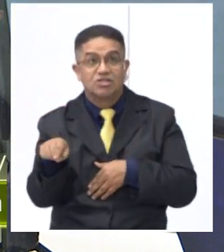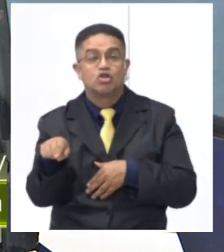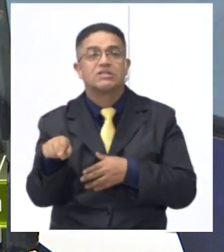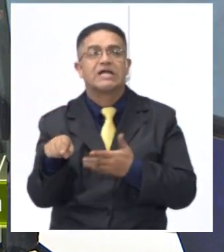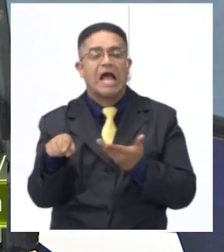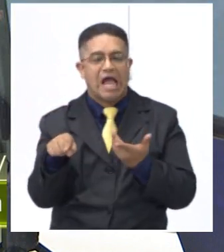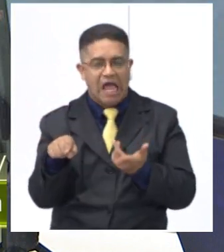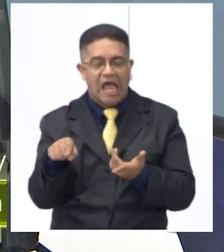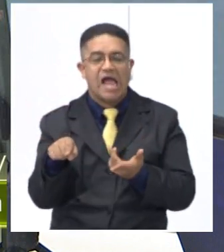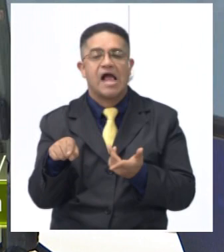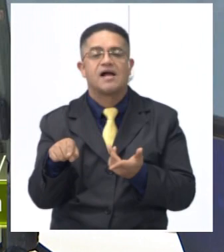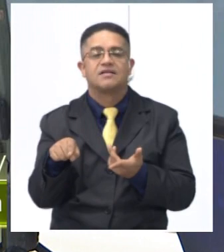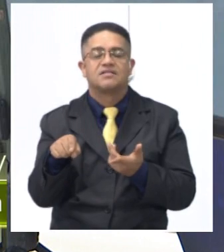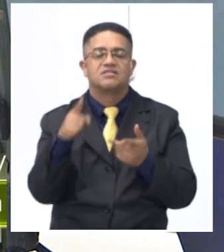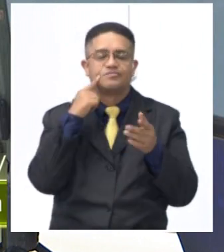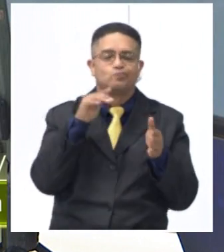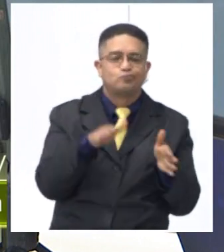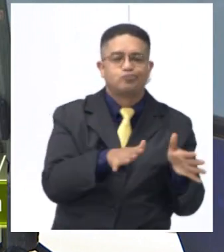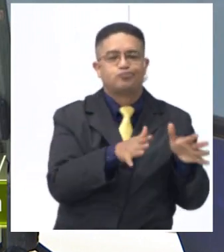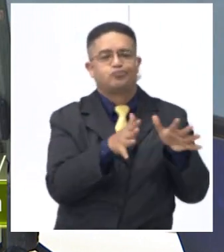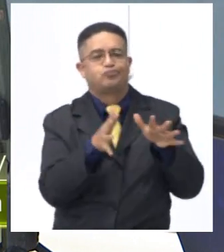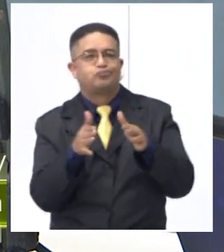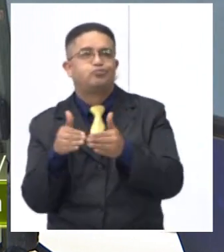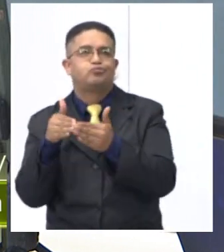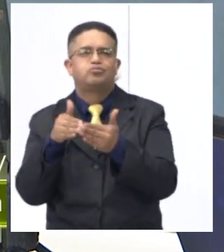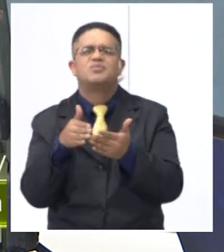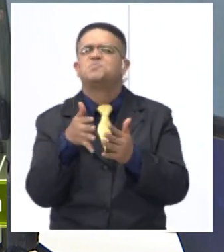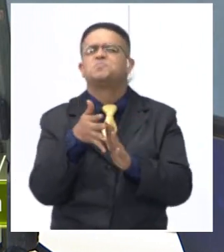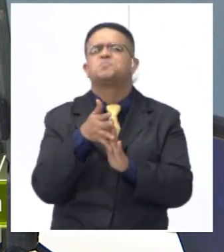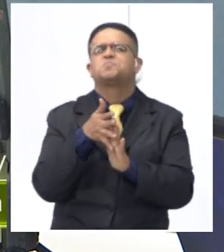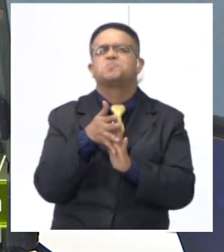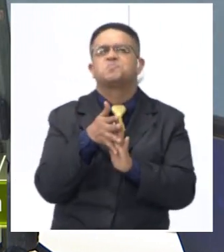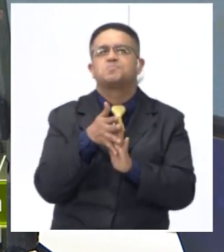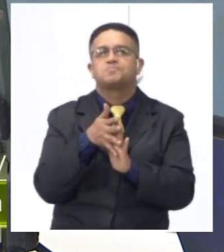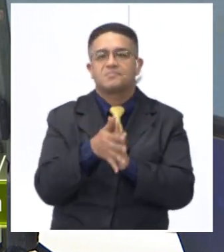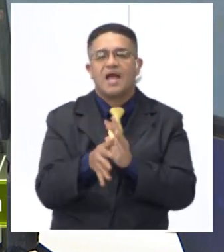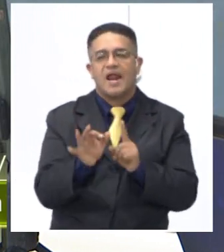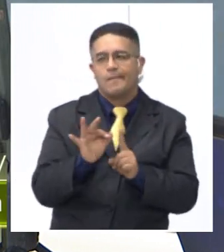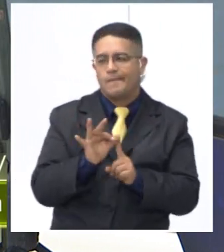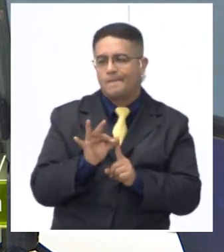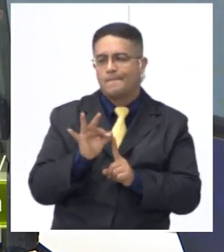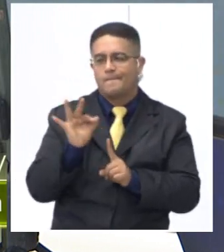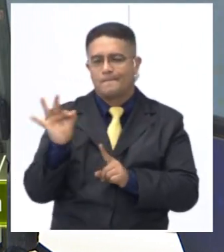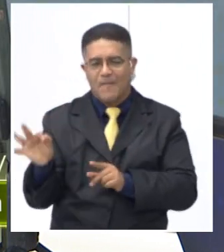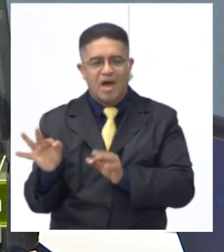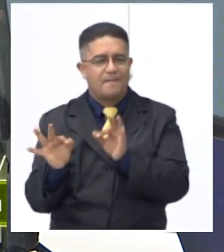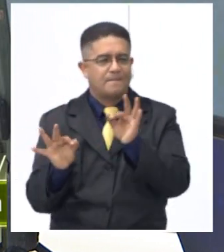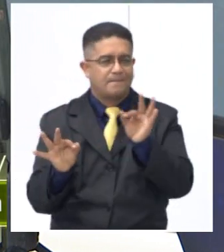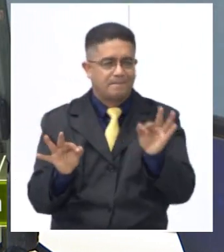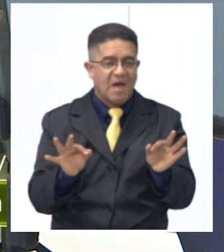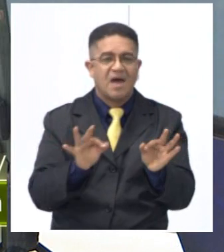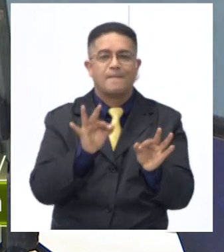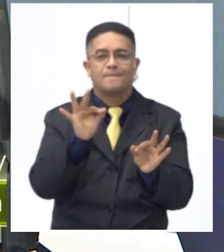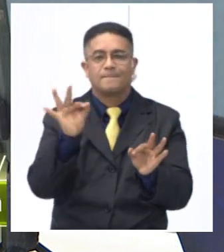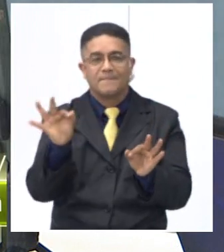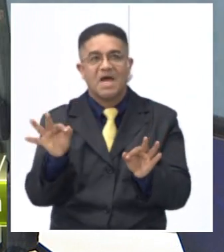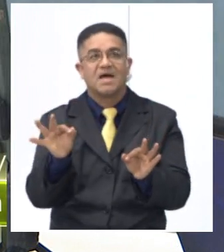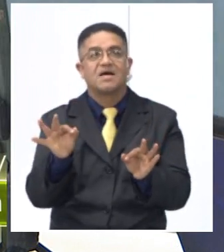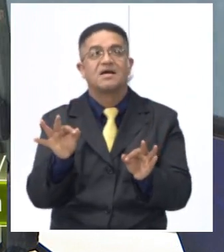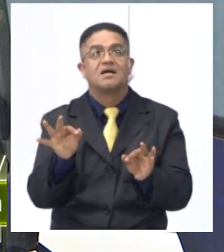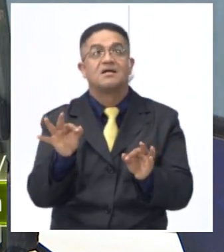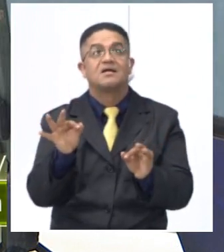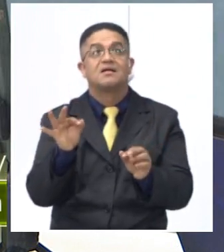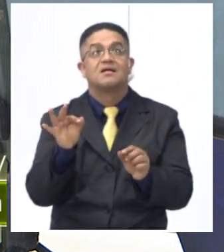la variolización. Variolización era transmitir de dos en dos el material purulento para